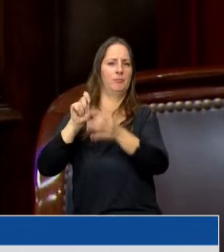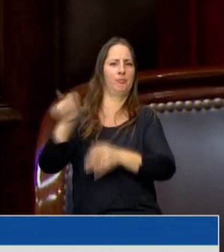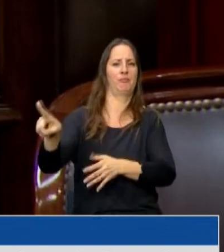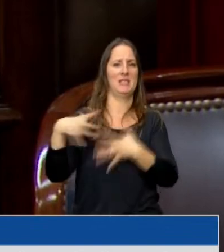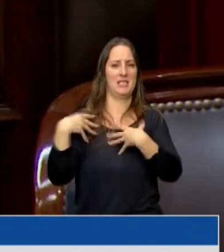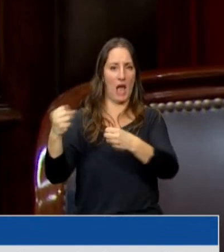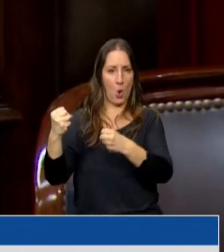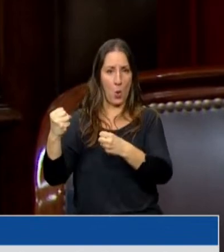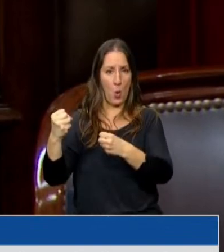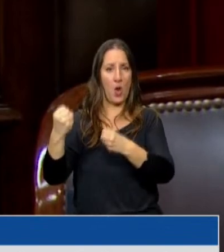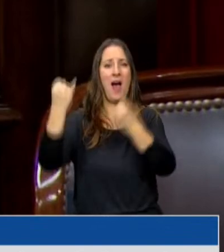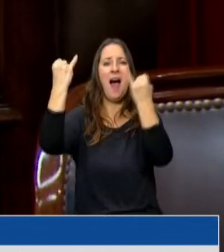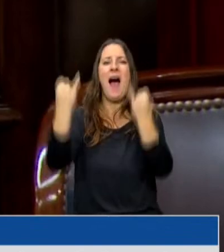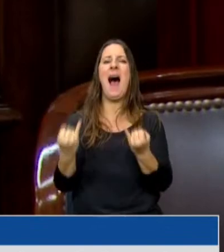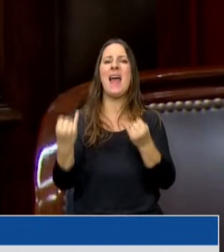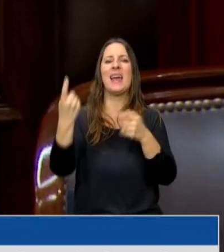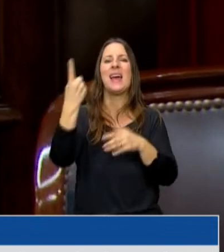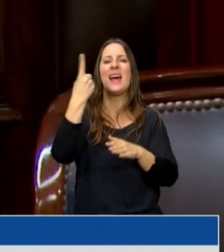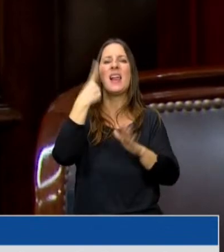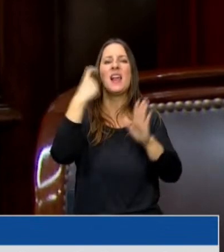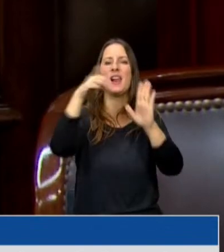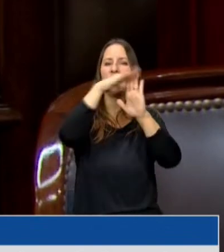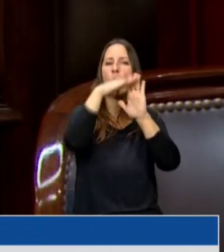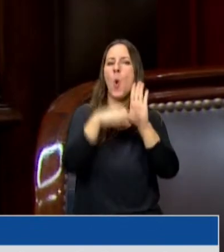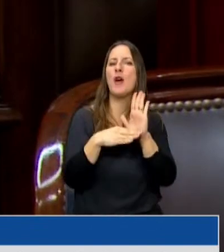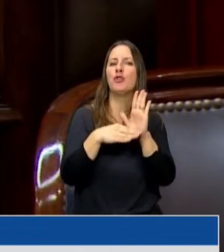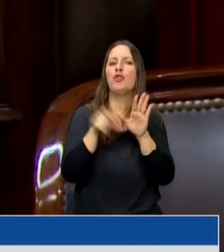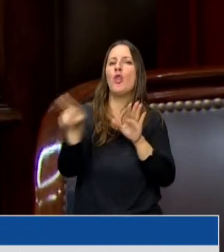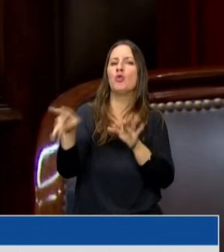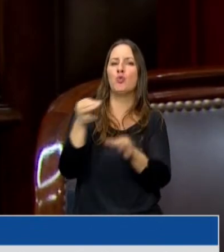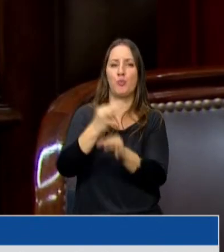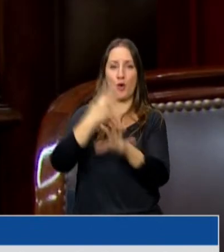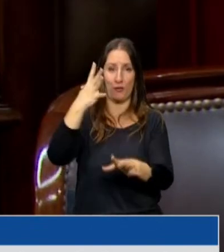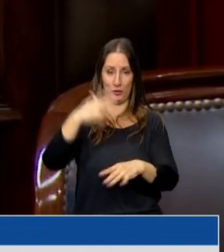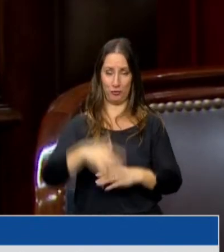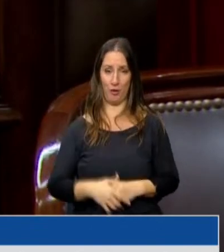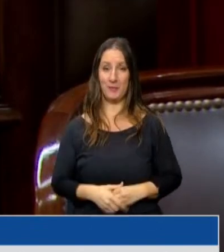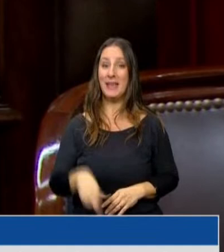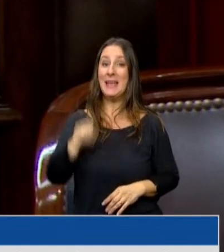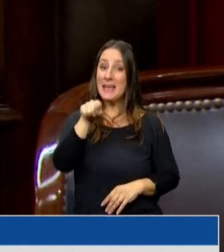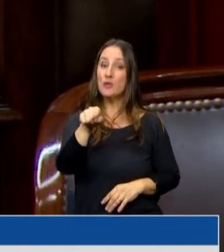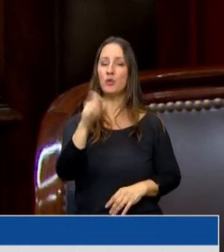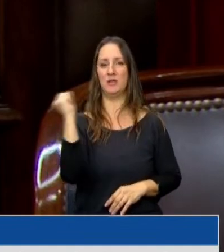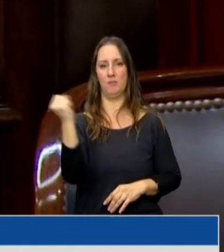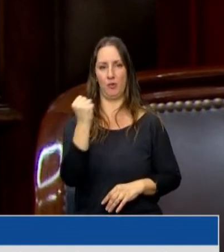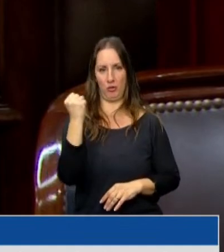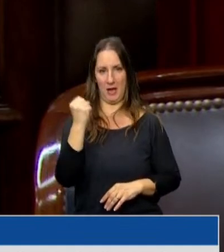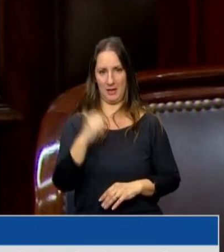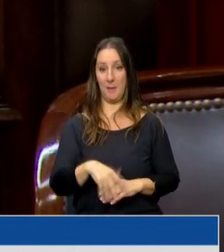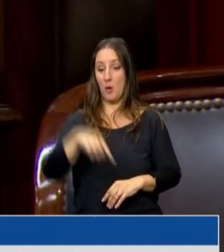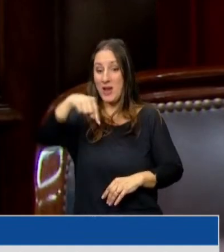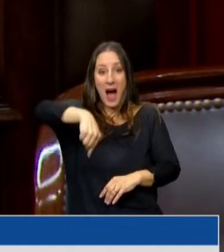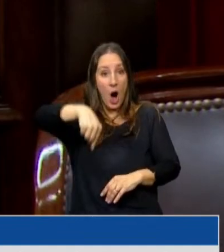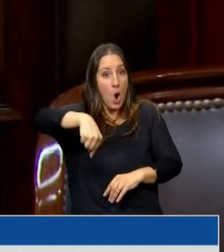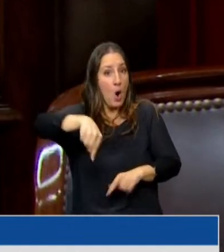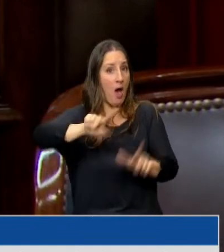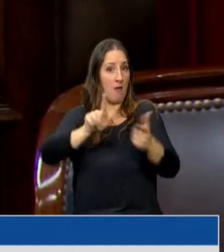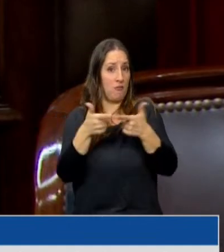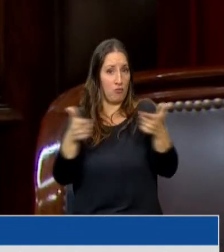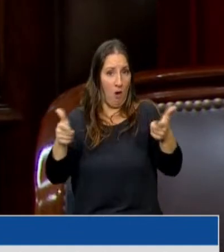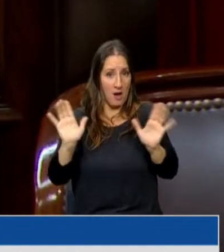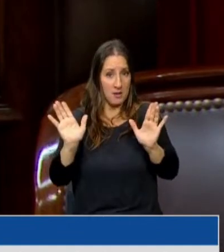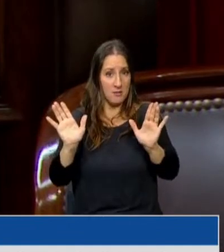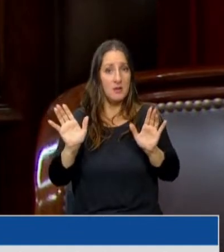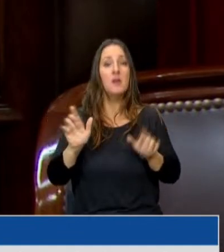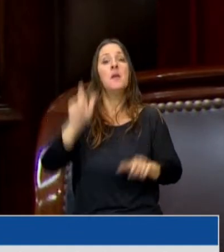y se establece un régimen regulatorio de la profesión. Esto es importante porque no existe en la actualidad y